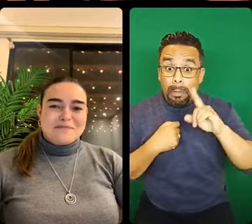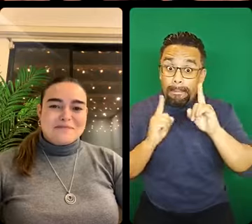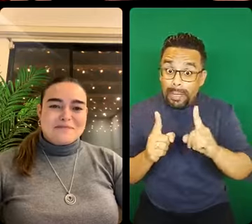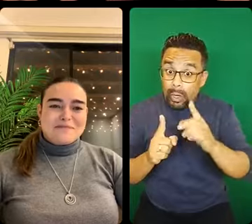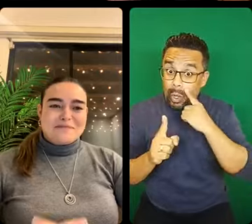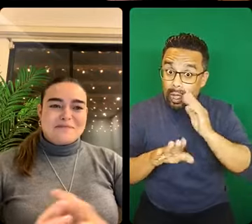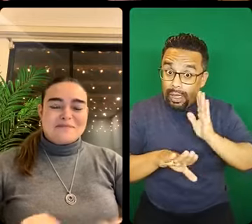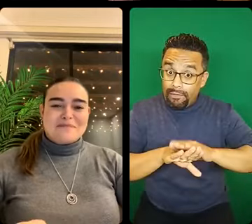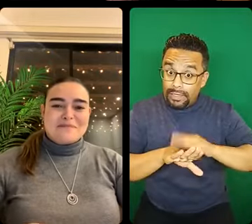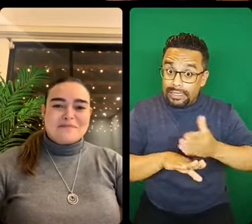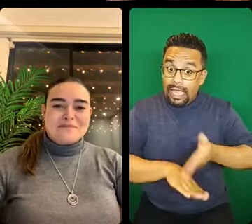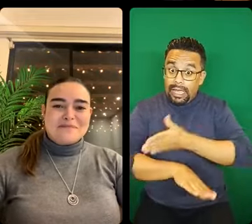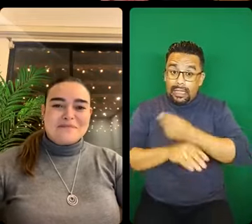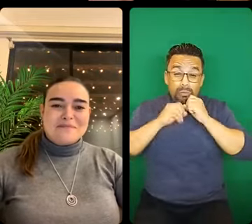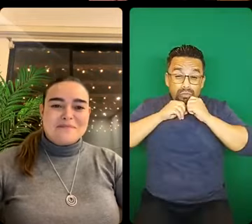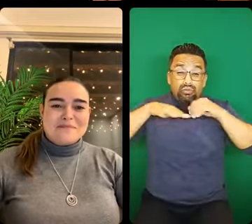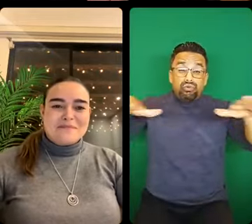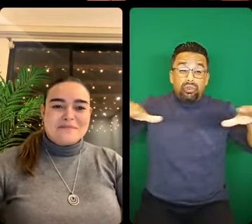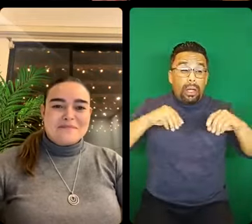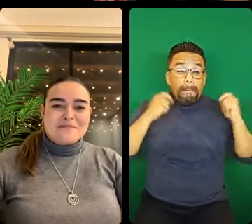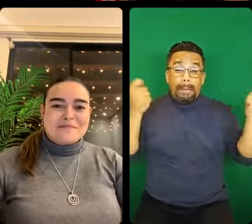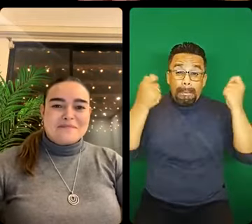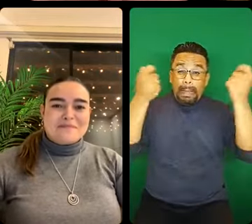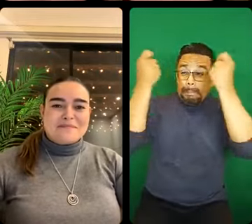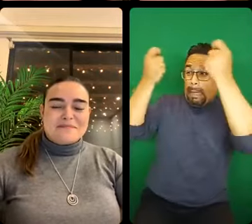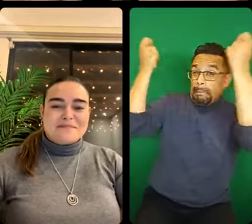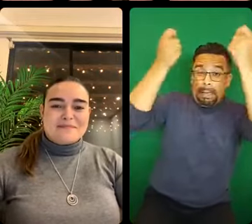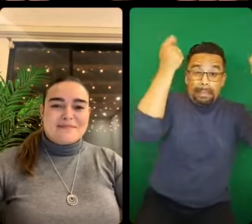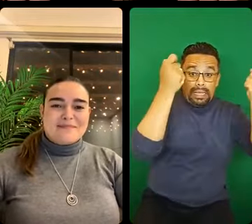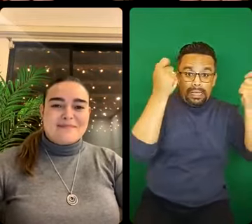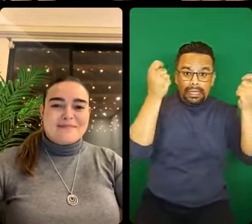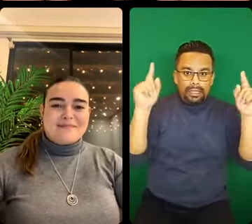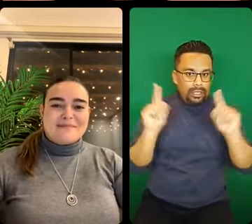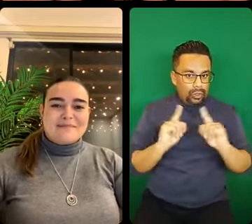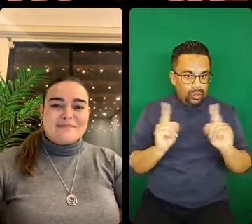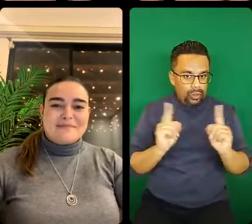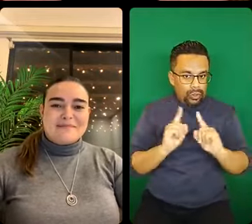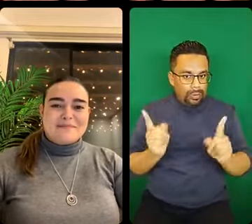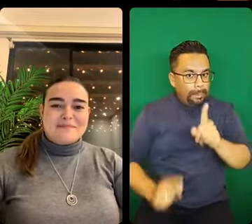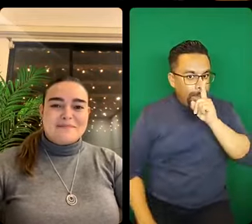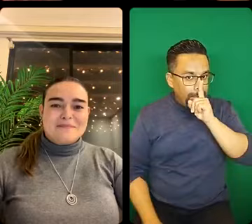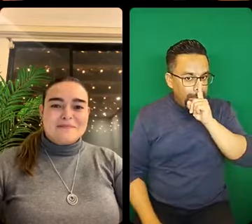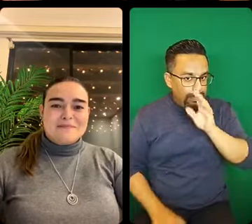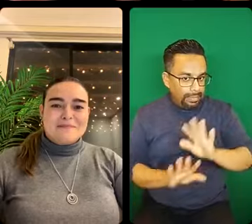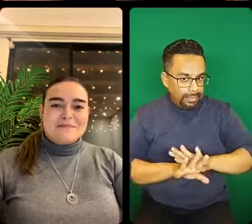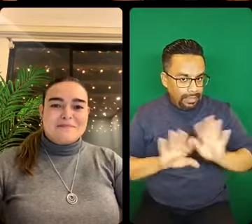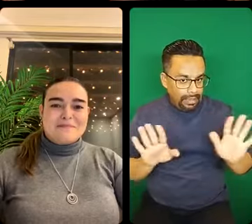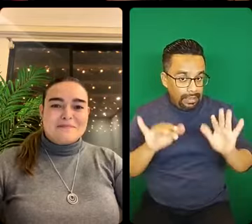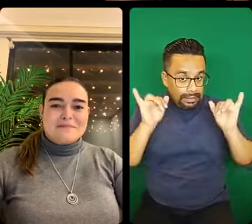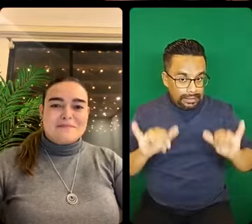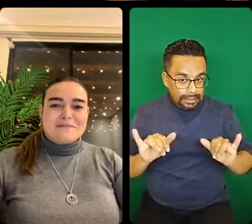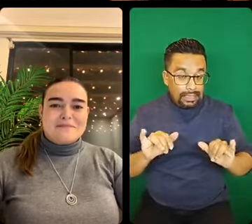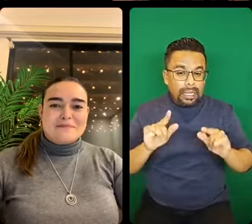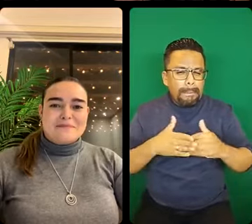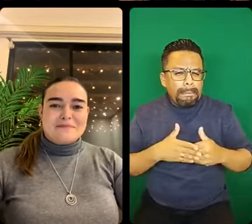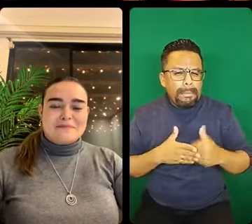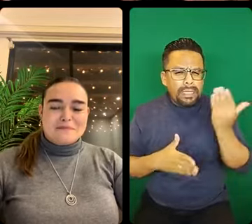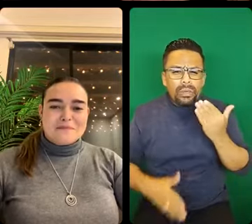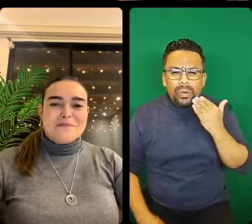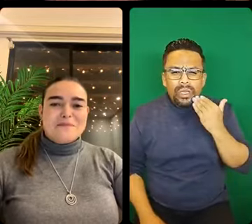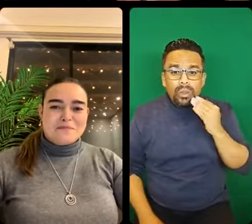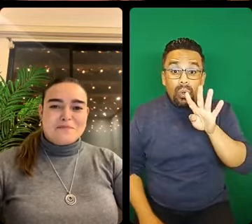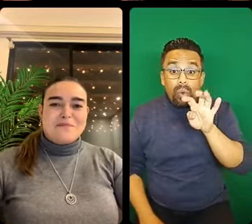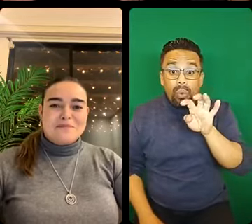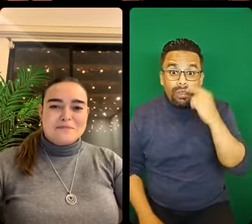campañas publicitarias. Listo, las campañas publicitarias están quieticas. Esas campañas publicitarias arrancan el 9 de septiembre.